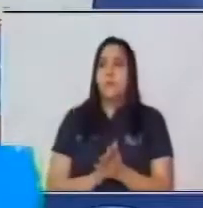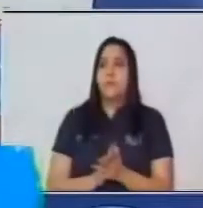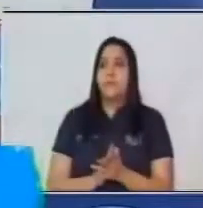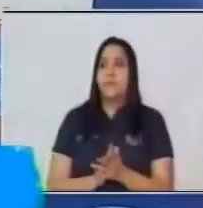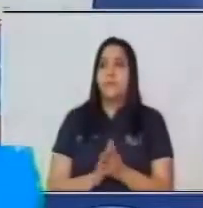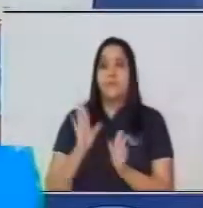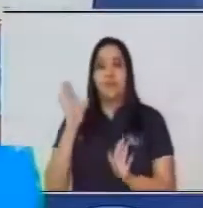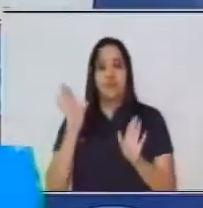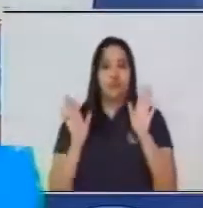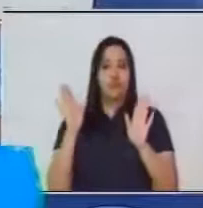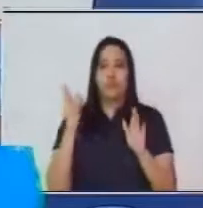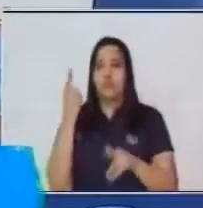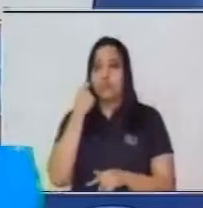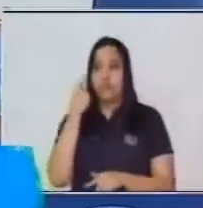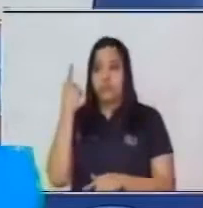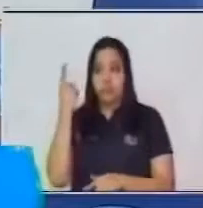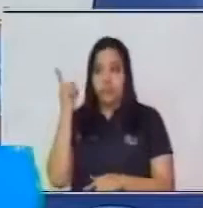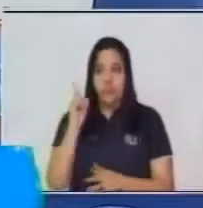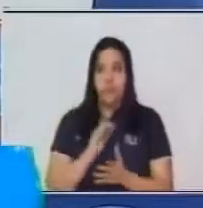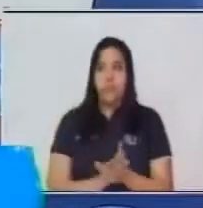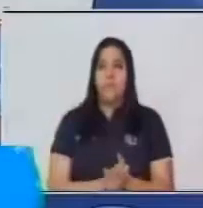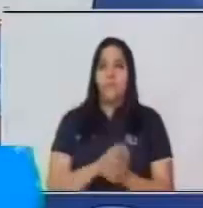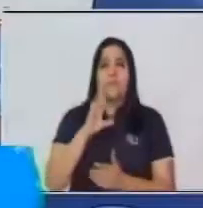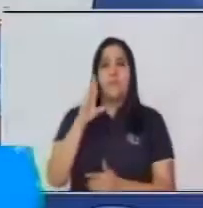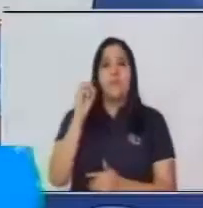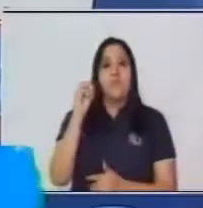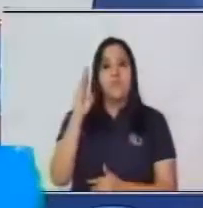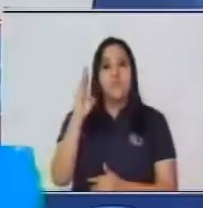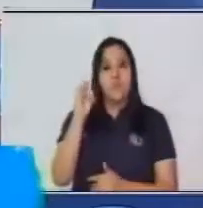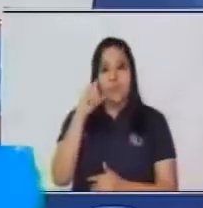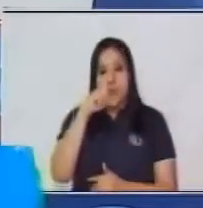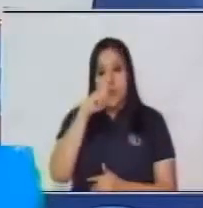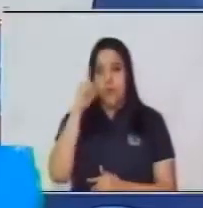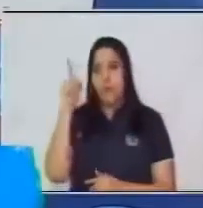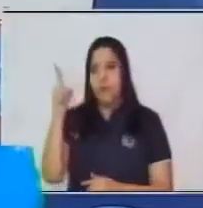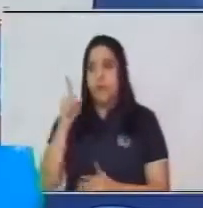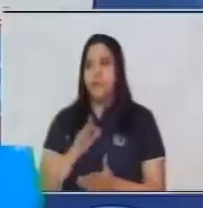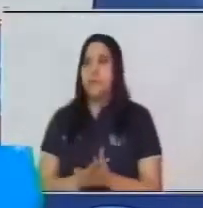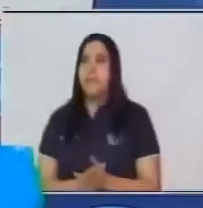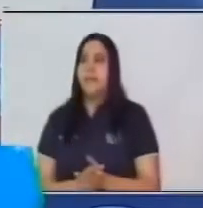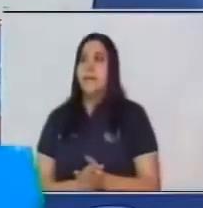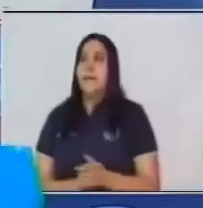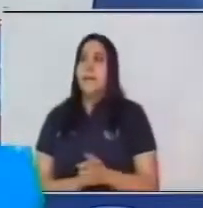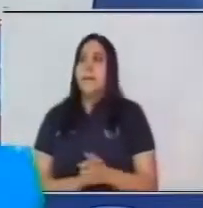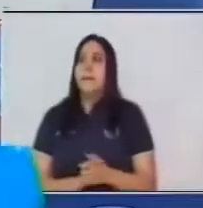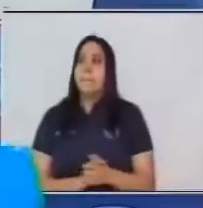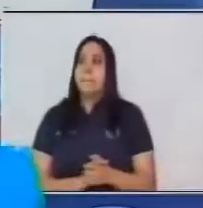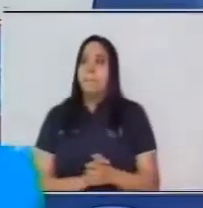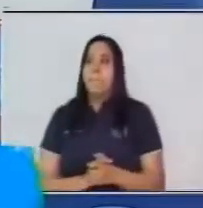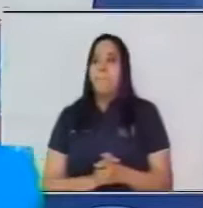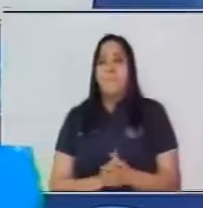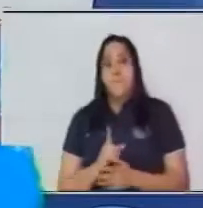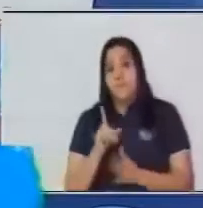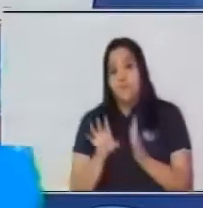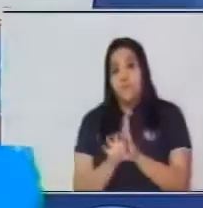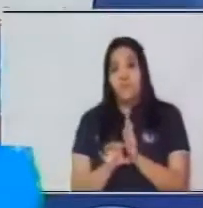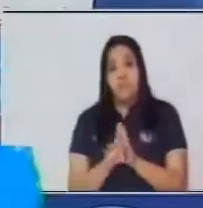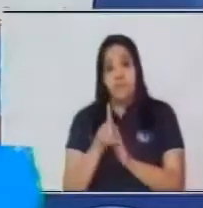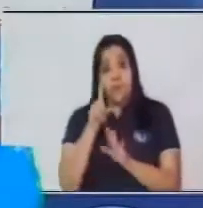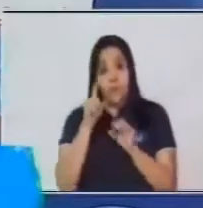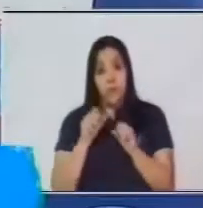que se cree humano. Tenemos acá nuestro personaje E incluso también tú has